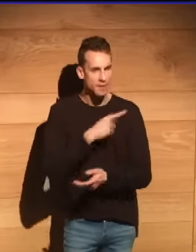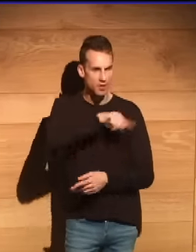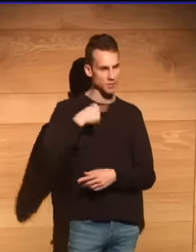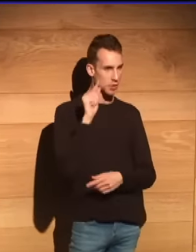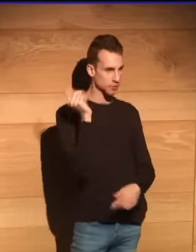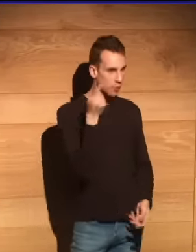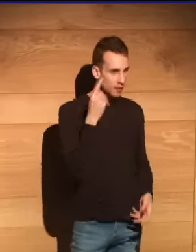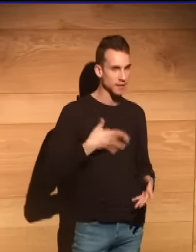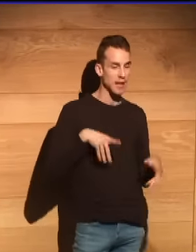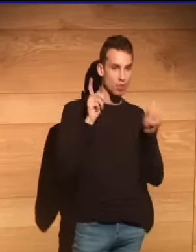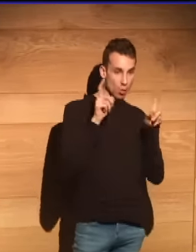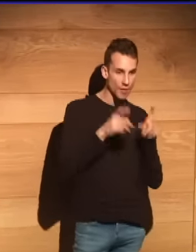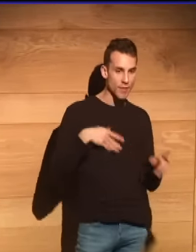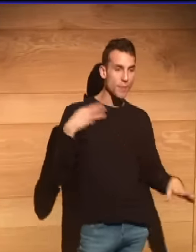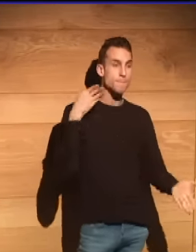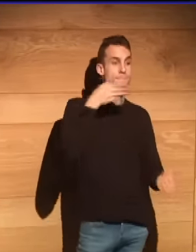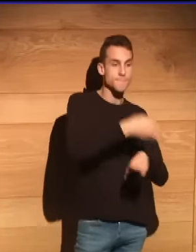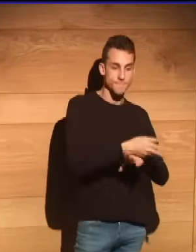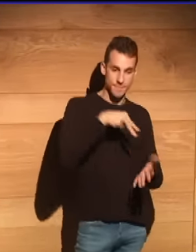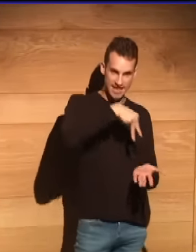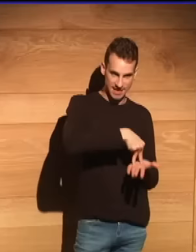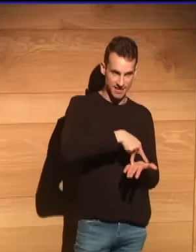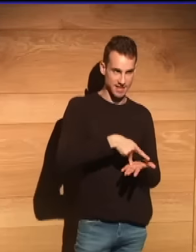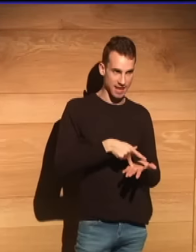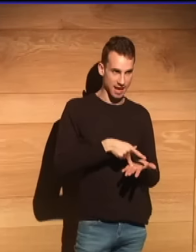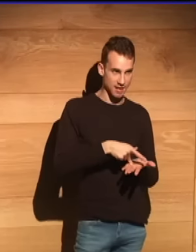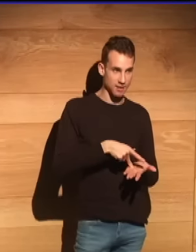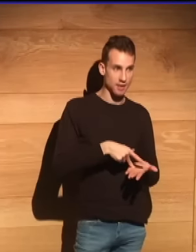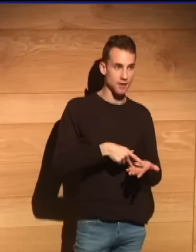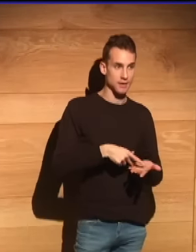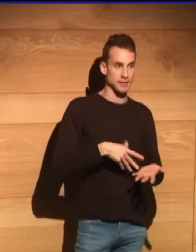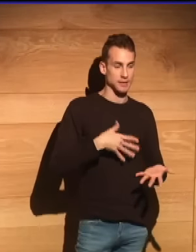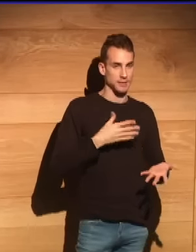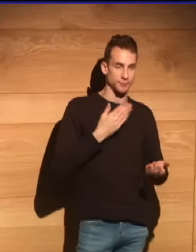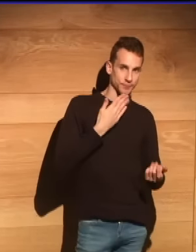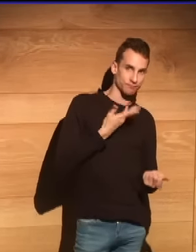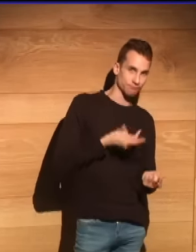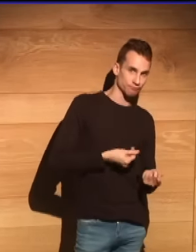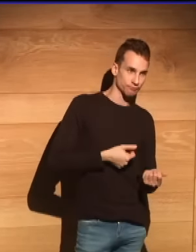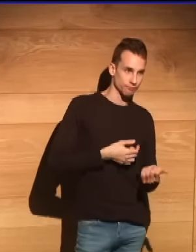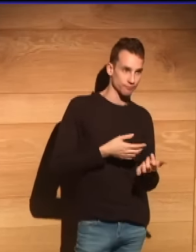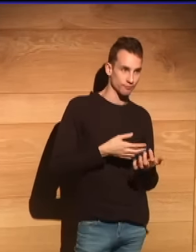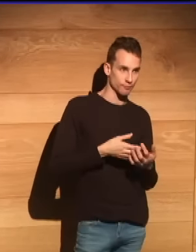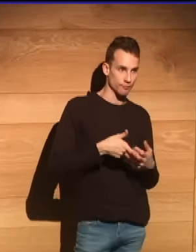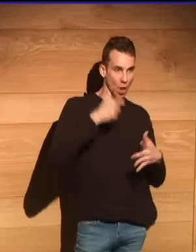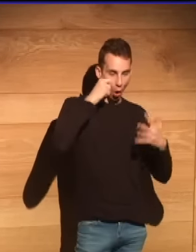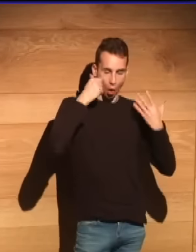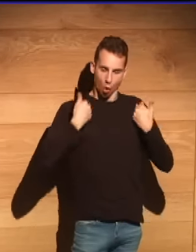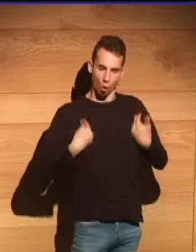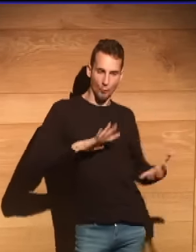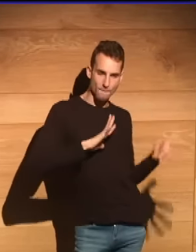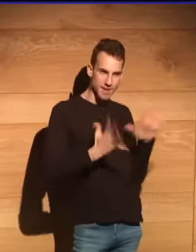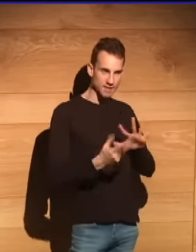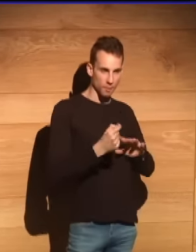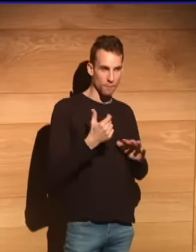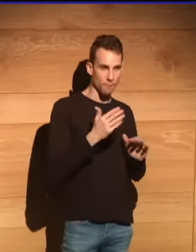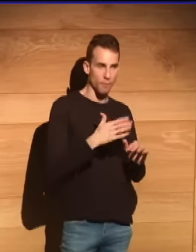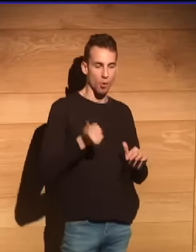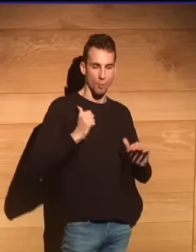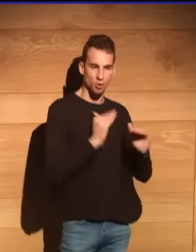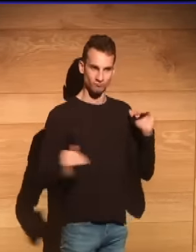la educación presencial iguala la oportunidad, diríamos, normaliza la igualdad de oportunidades, ¿no? Y cuando vas al mundo